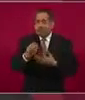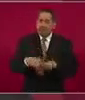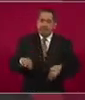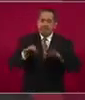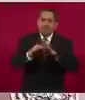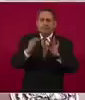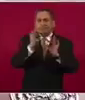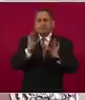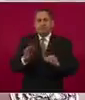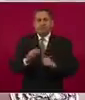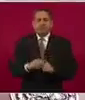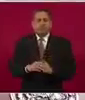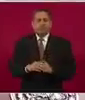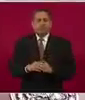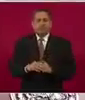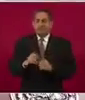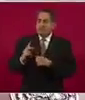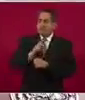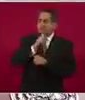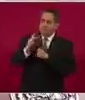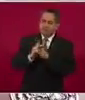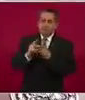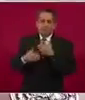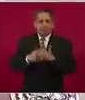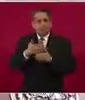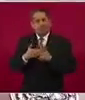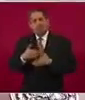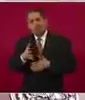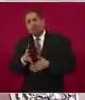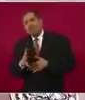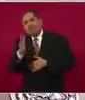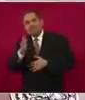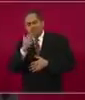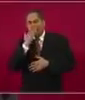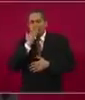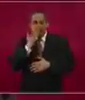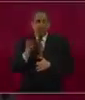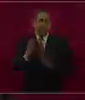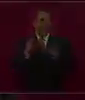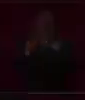El país va caminando bien.